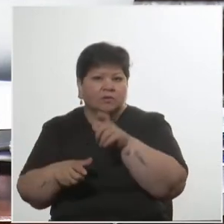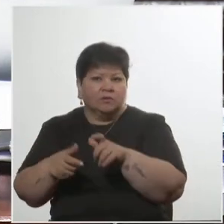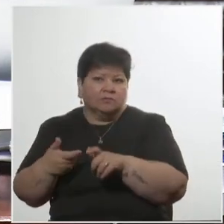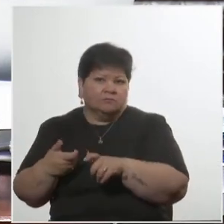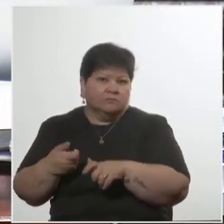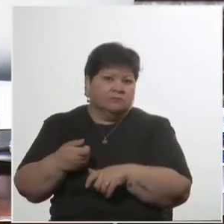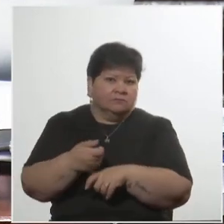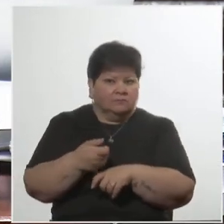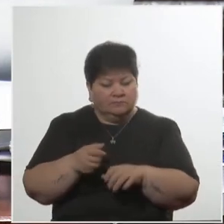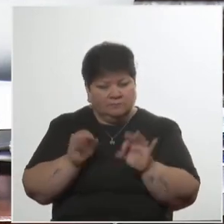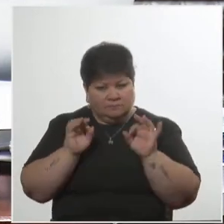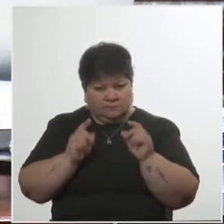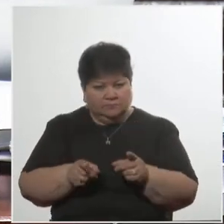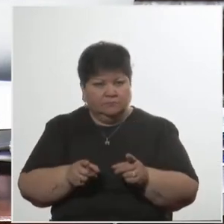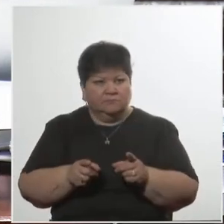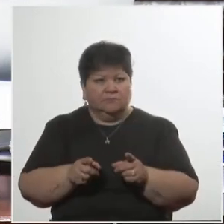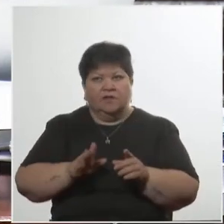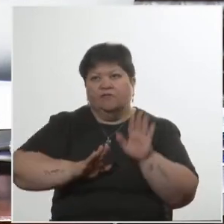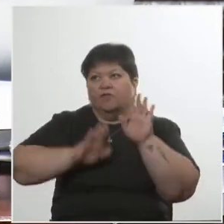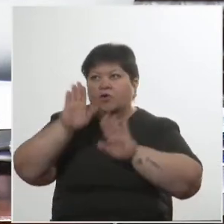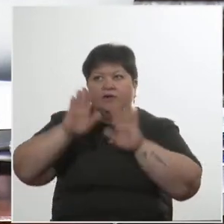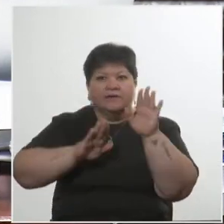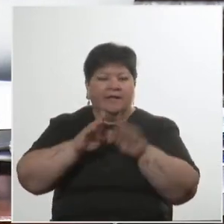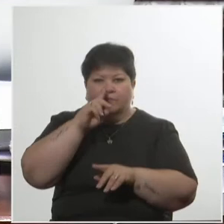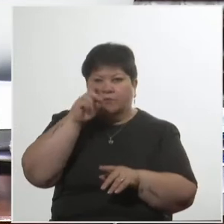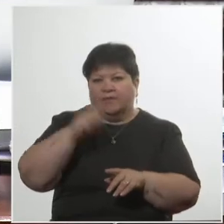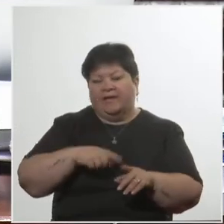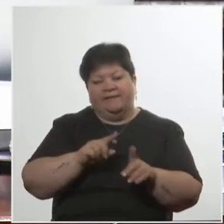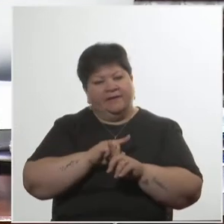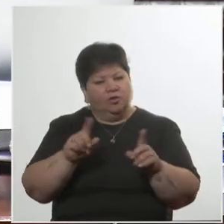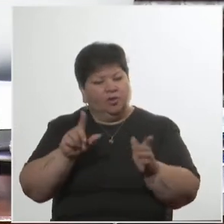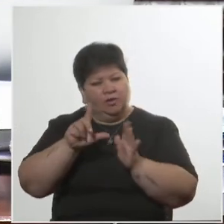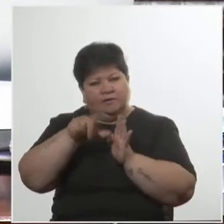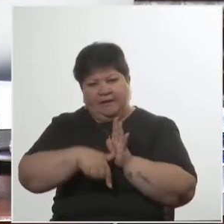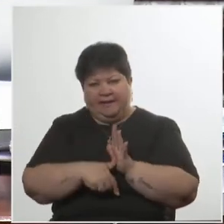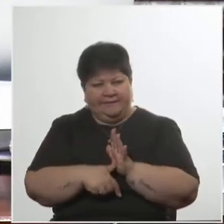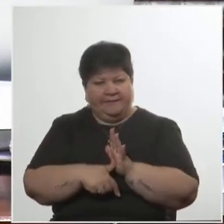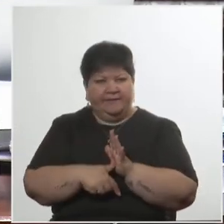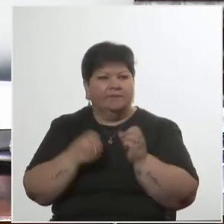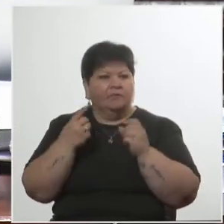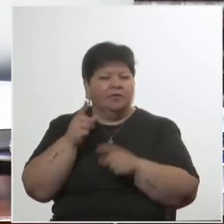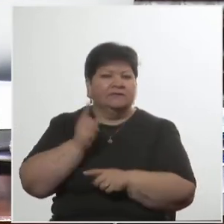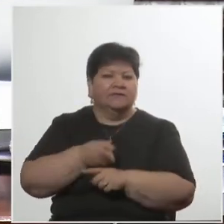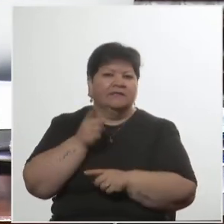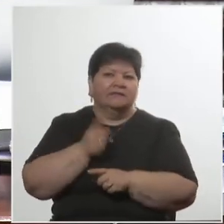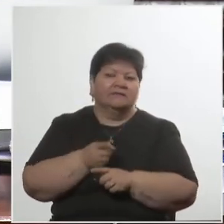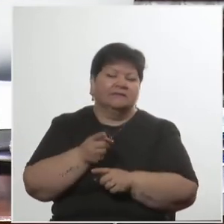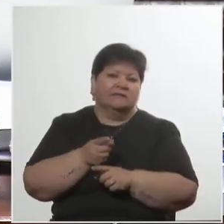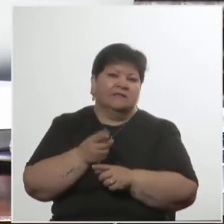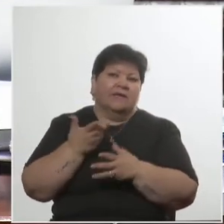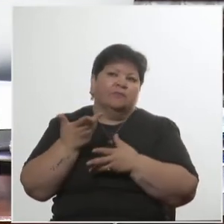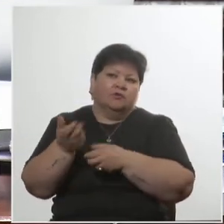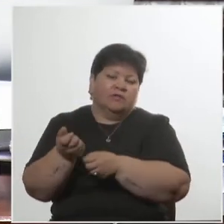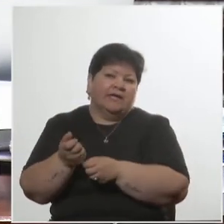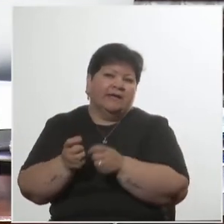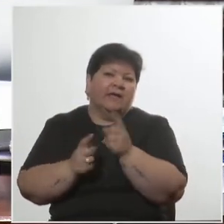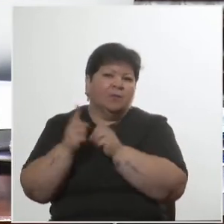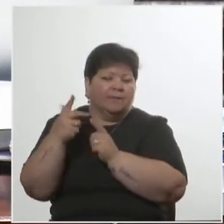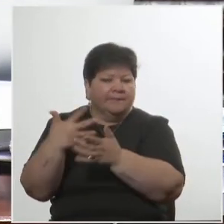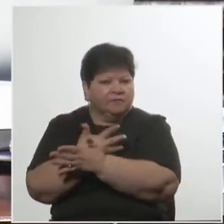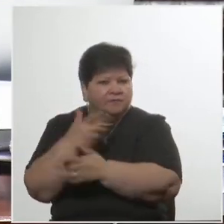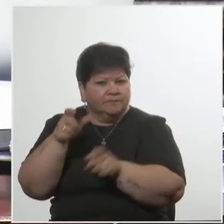votación a las apuradas No ya se dijo llega muy tarde llega tarde porque cuando se decidió reparar a determinadas víctimas por hechos